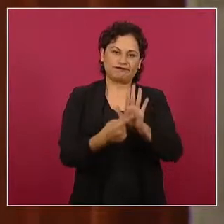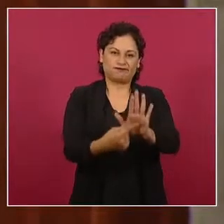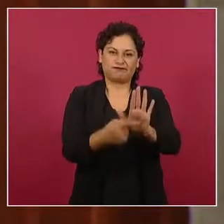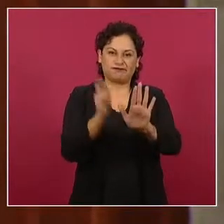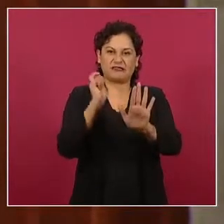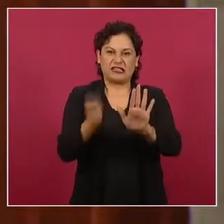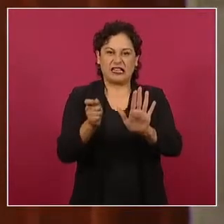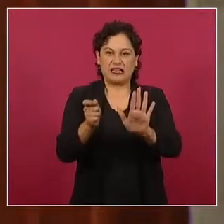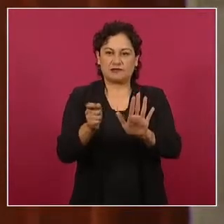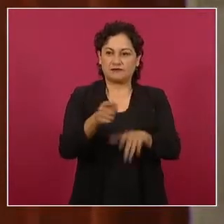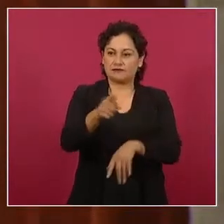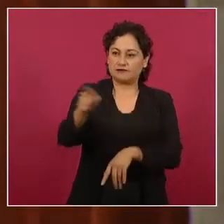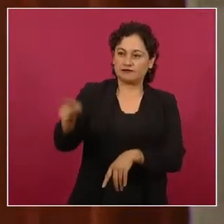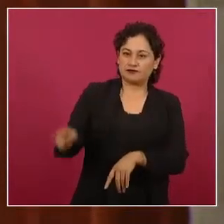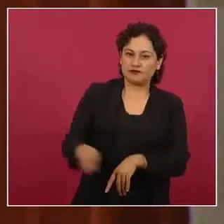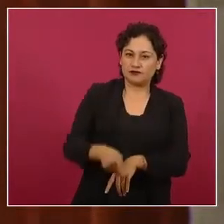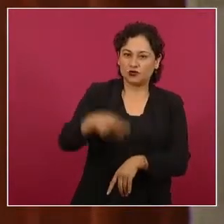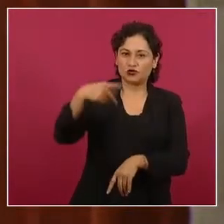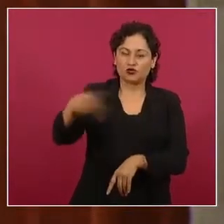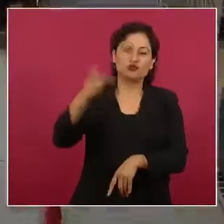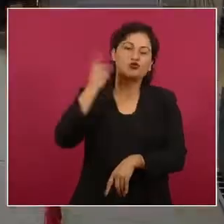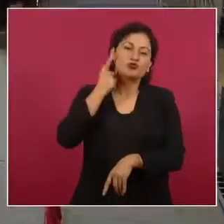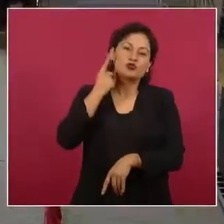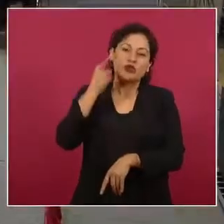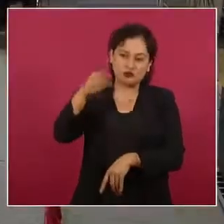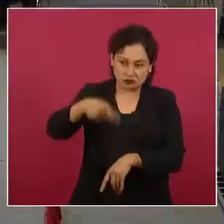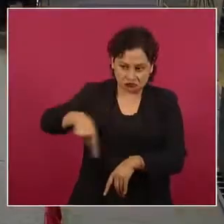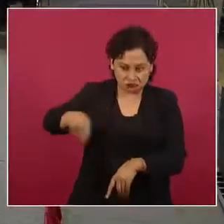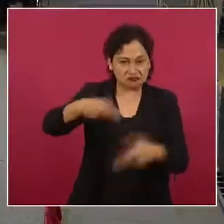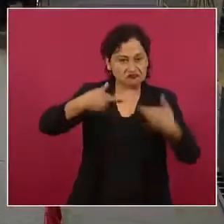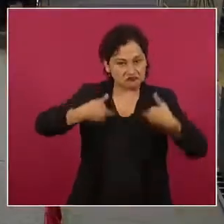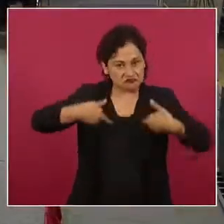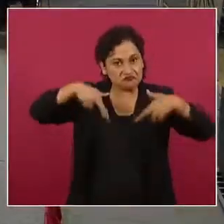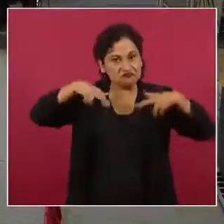ustedes representan al pueblo de México.